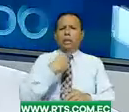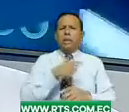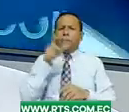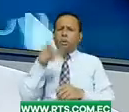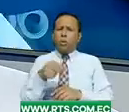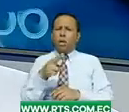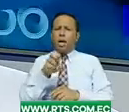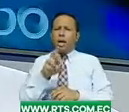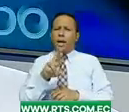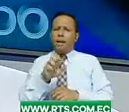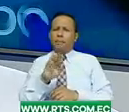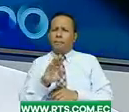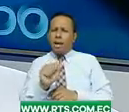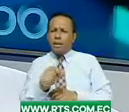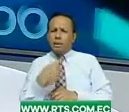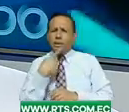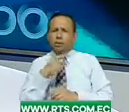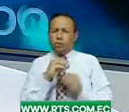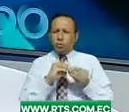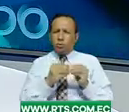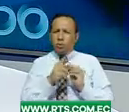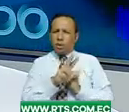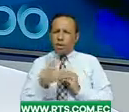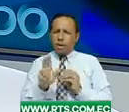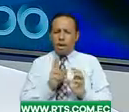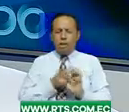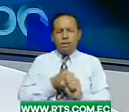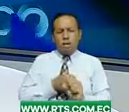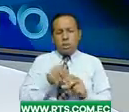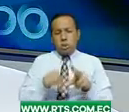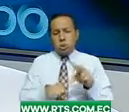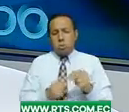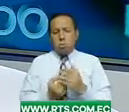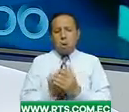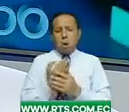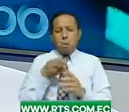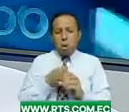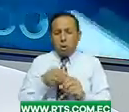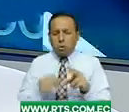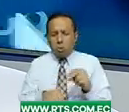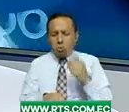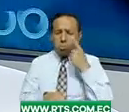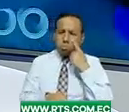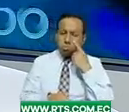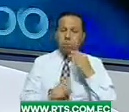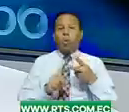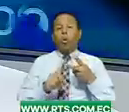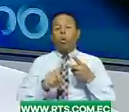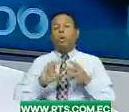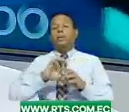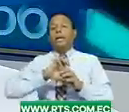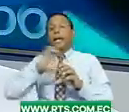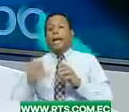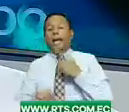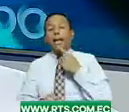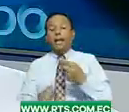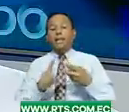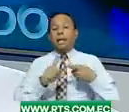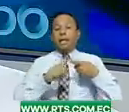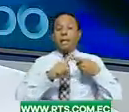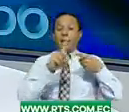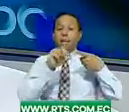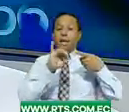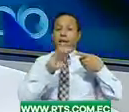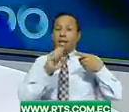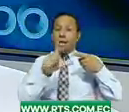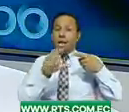informó que los candidatos Daniel Noboa y Otto Sonnenholzner no harán uso de la custodia policial dispuesta por el